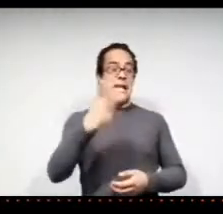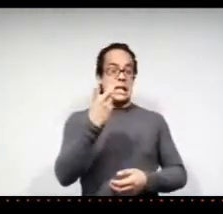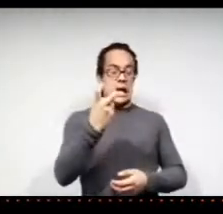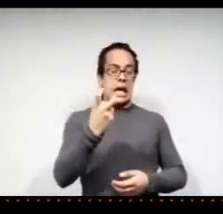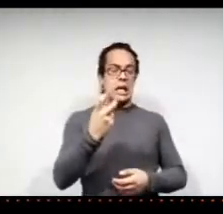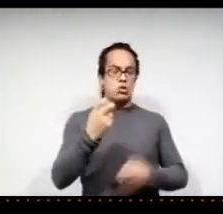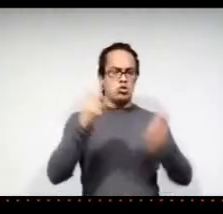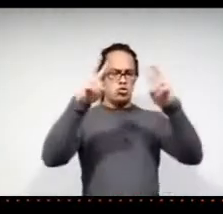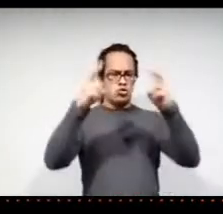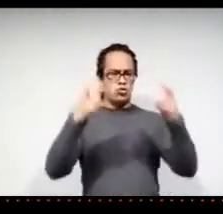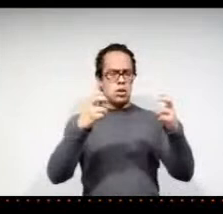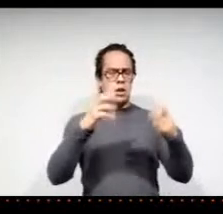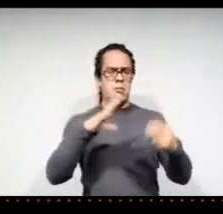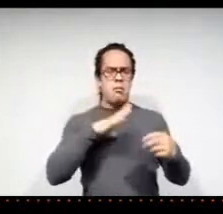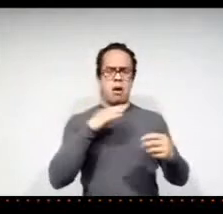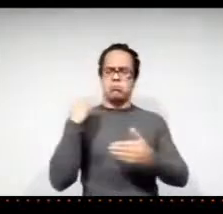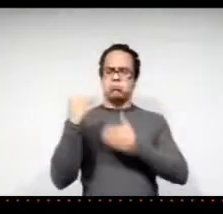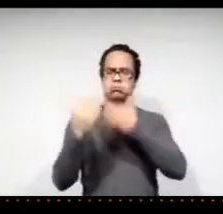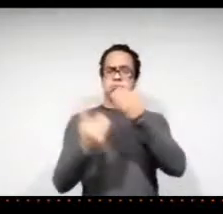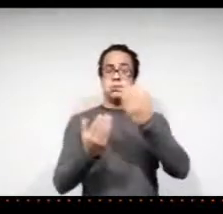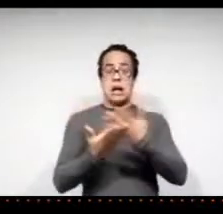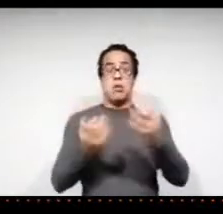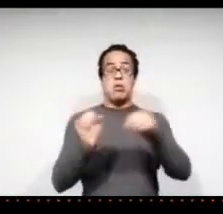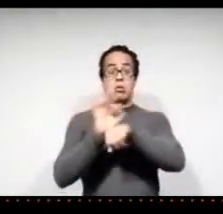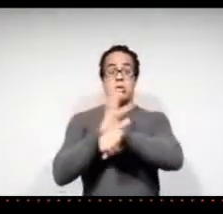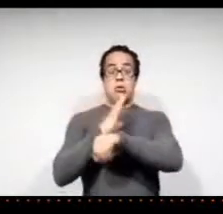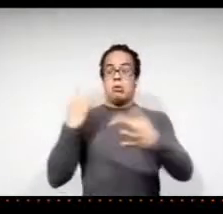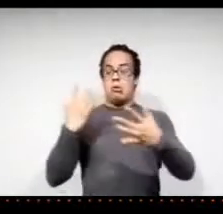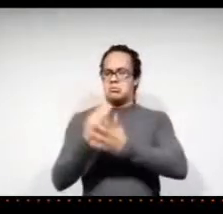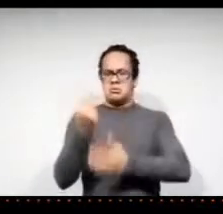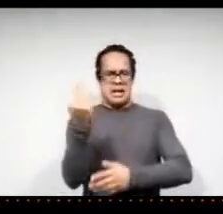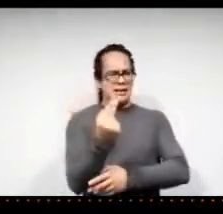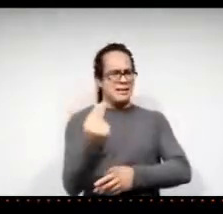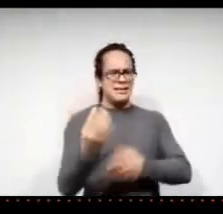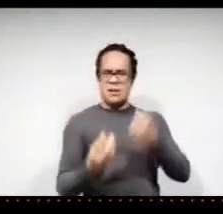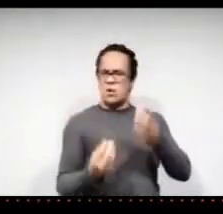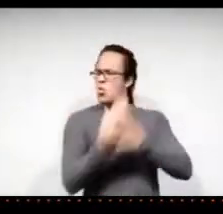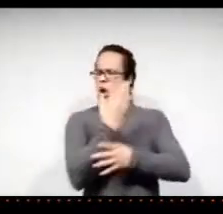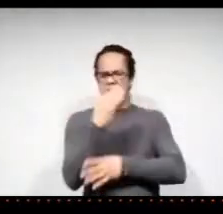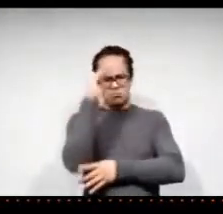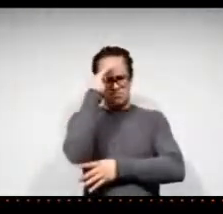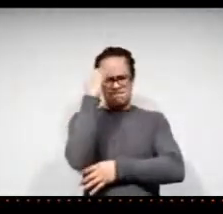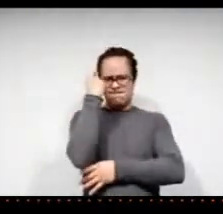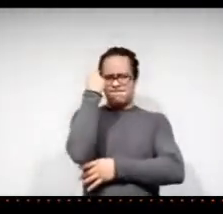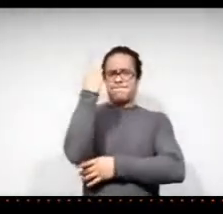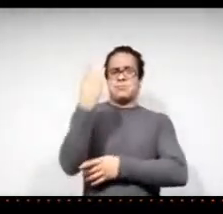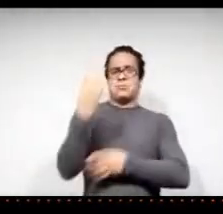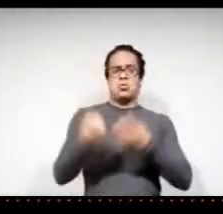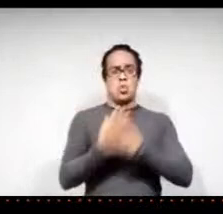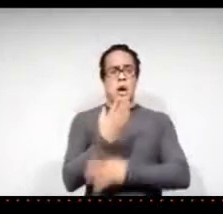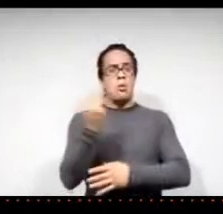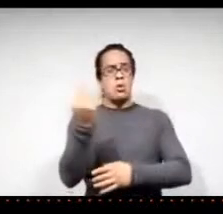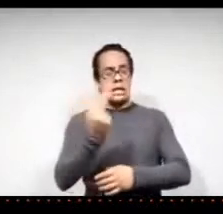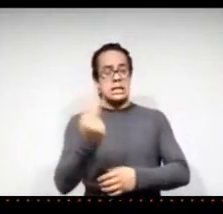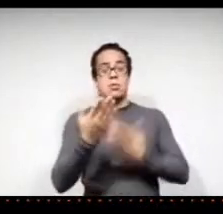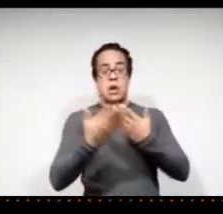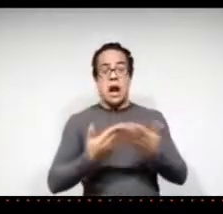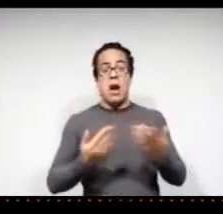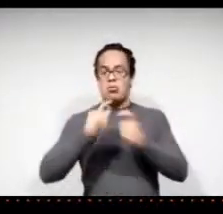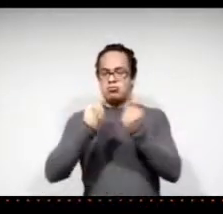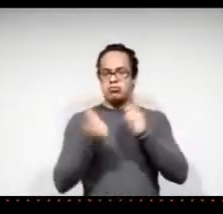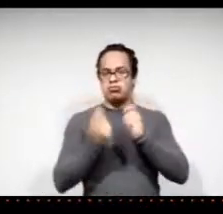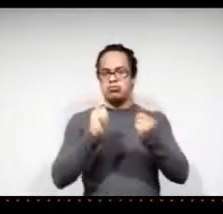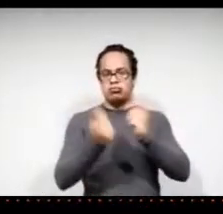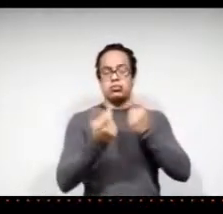es que la innovación ya es como la nueva normalidad, ¿no? Tenemos que estarnos transformando porque pues el